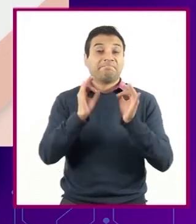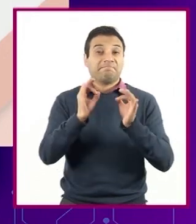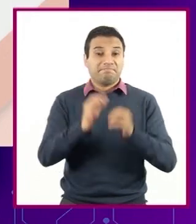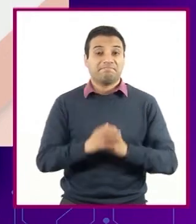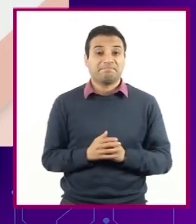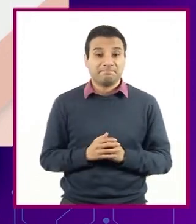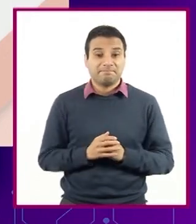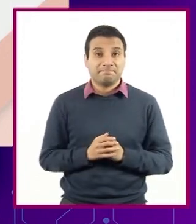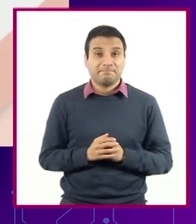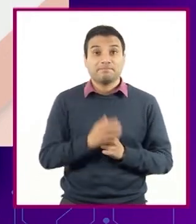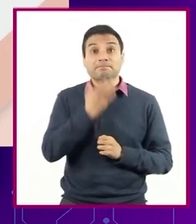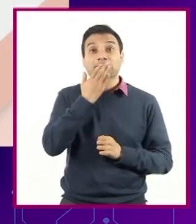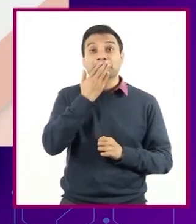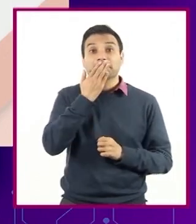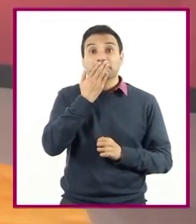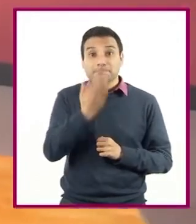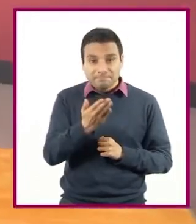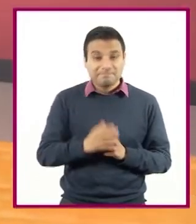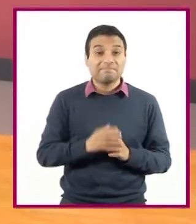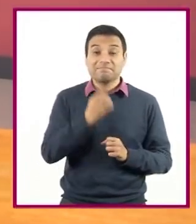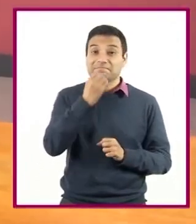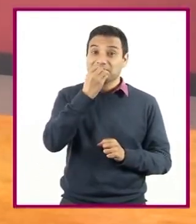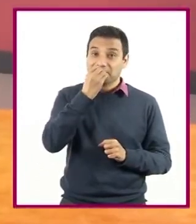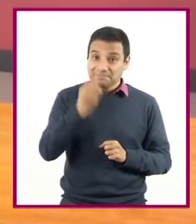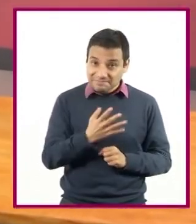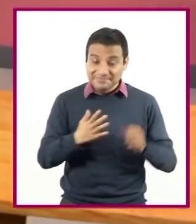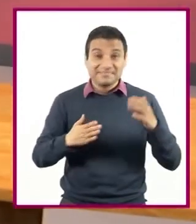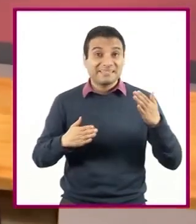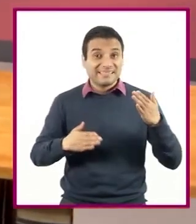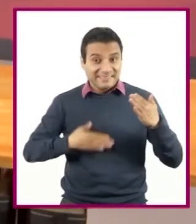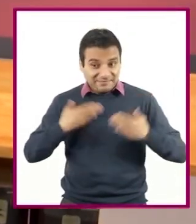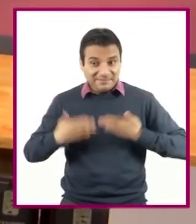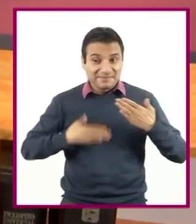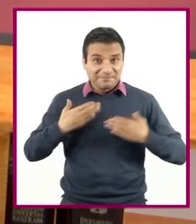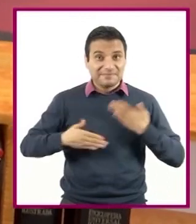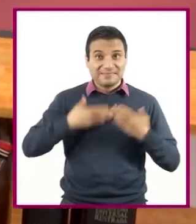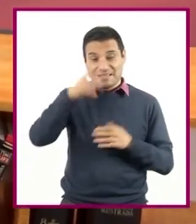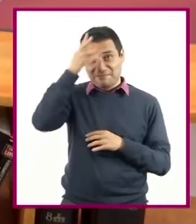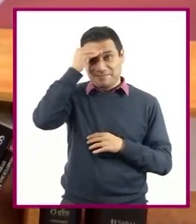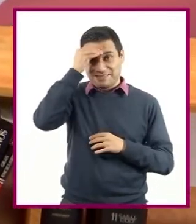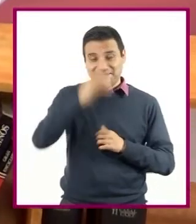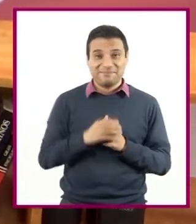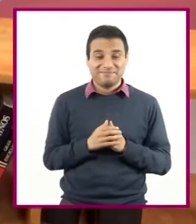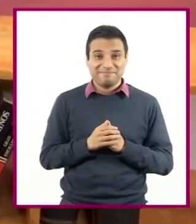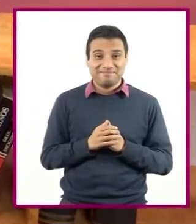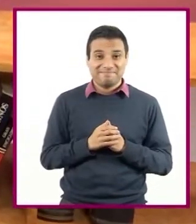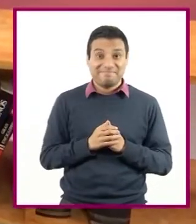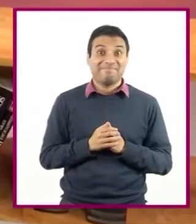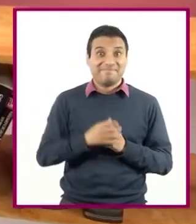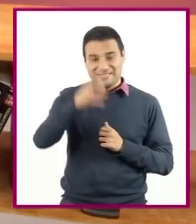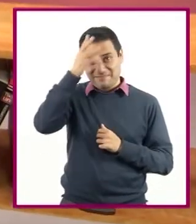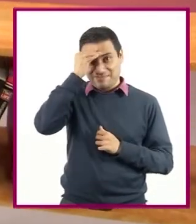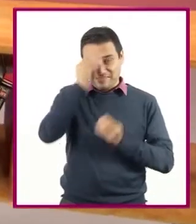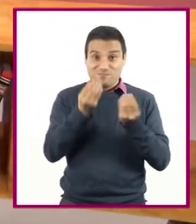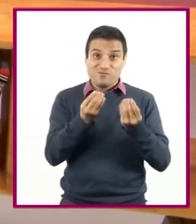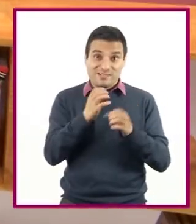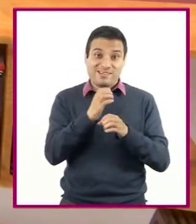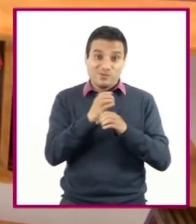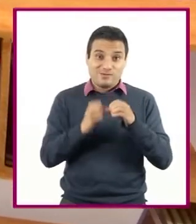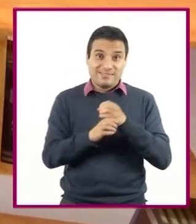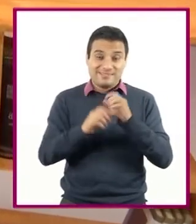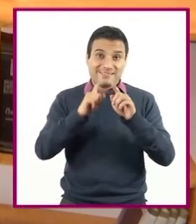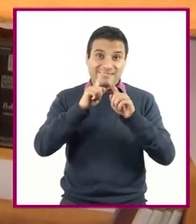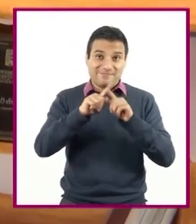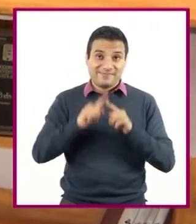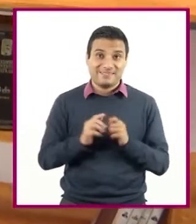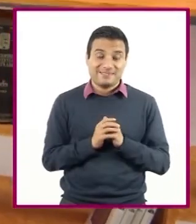¡Excelente! Me pareció una forma divertida y diferente de repasar lo aprendido. Y vaya que hemos aprendido mucho en la sesión,